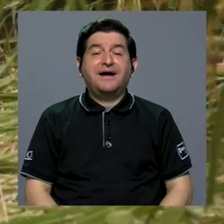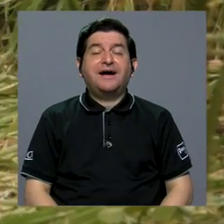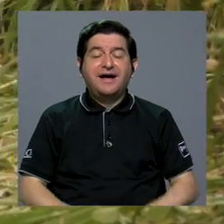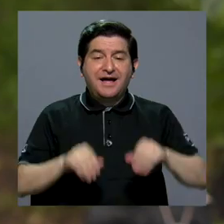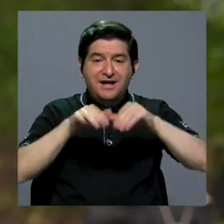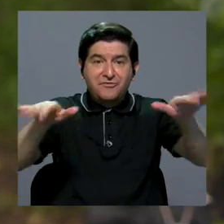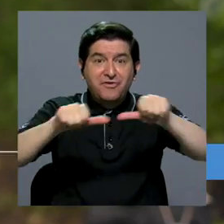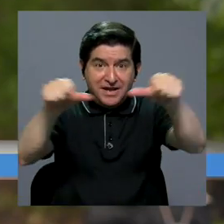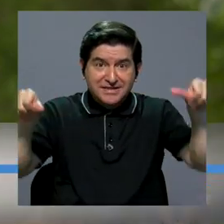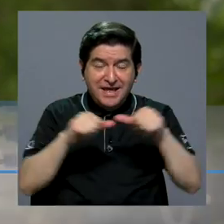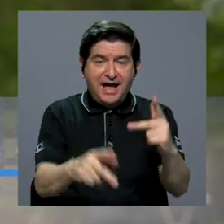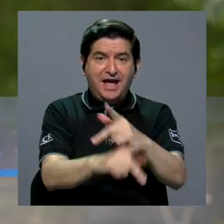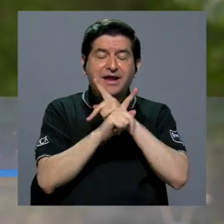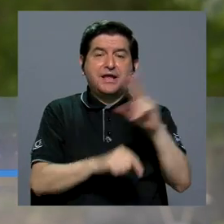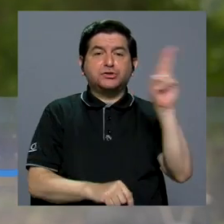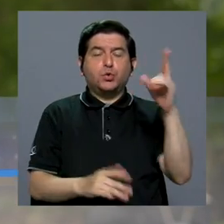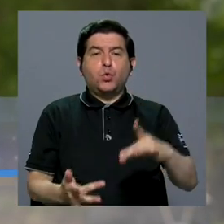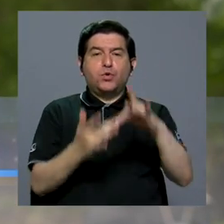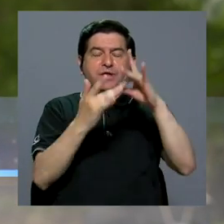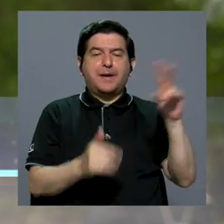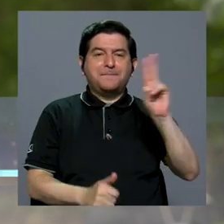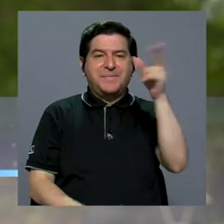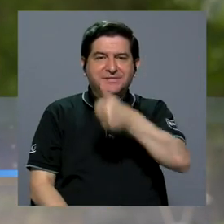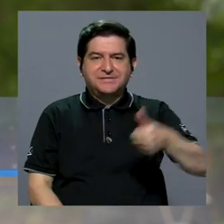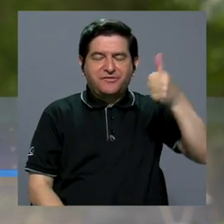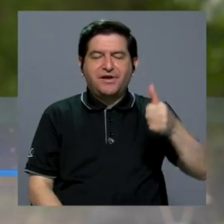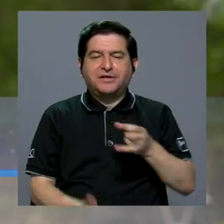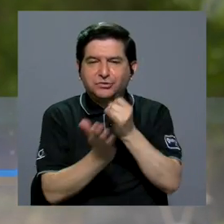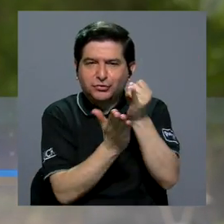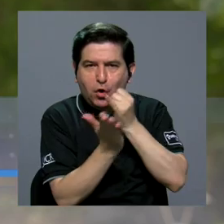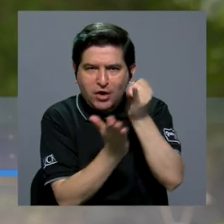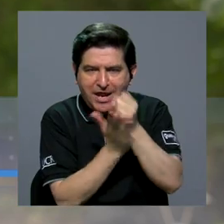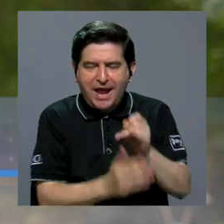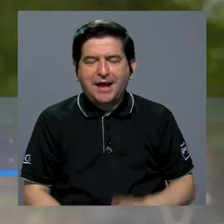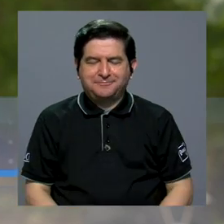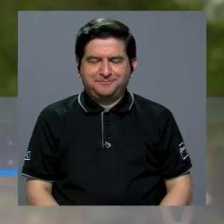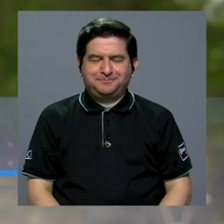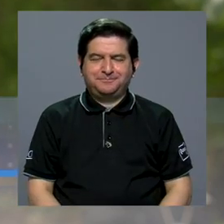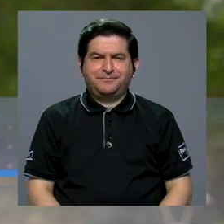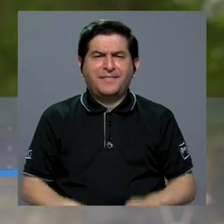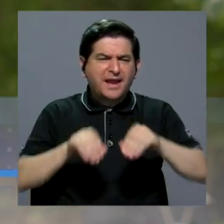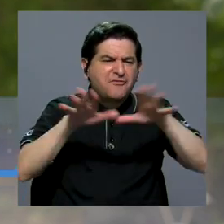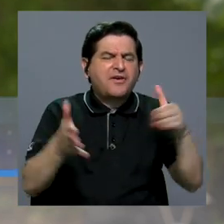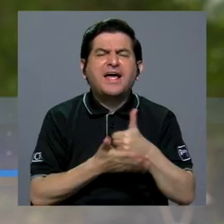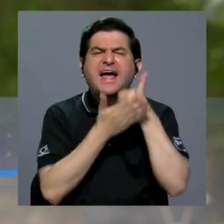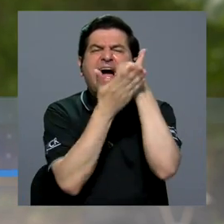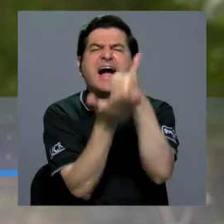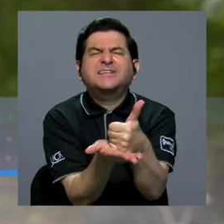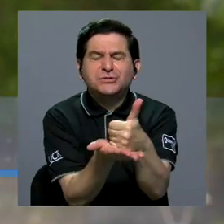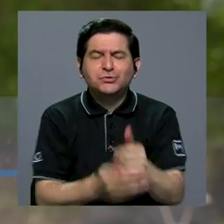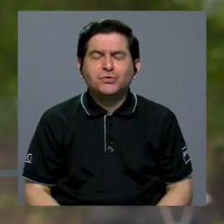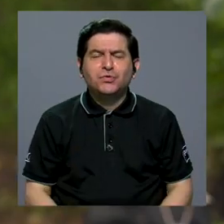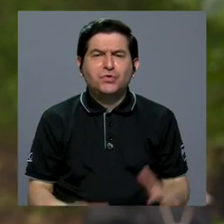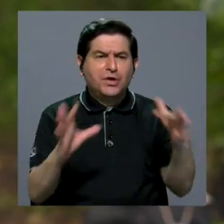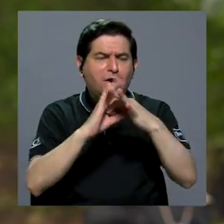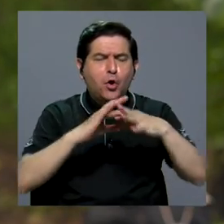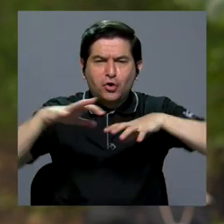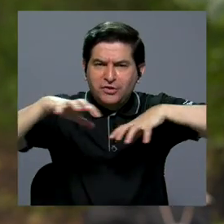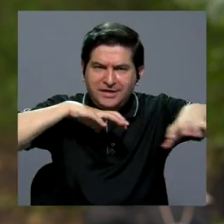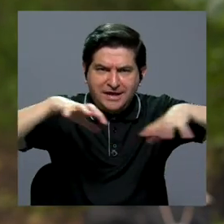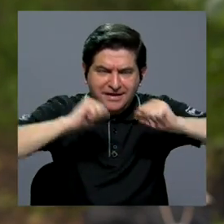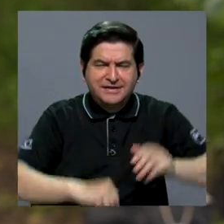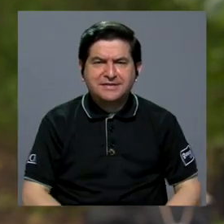unidad especial de la Vicerrectoría de Investigación. La red ayuda a coordinar acciones